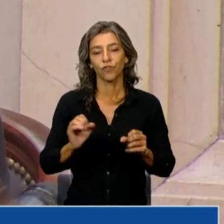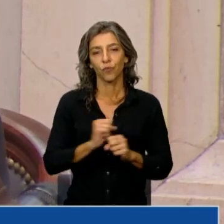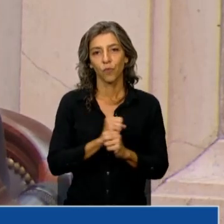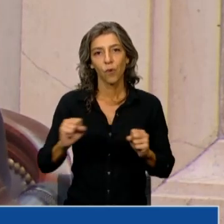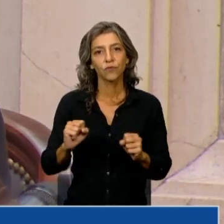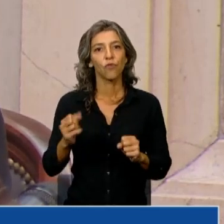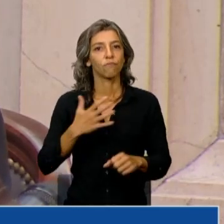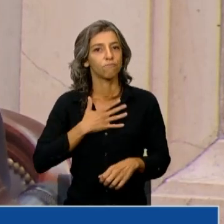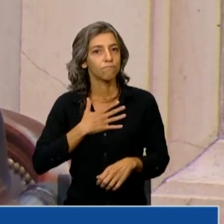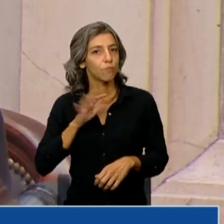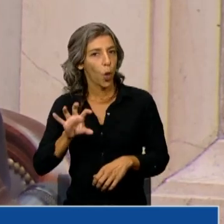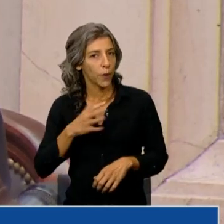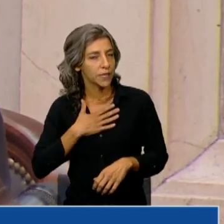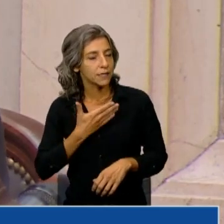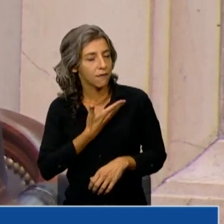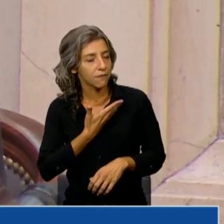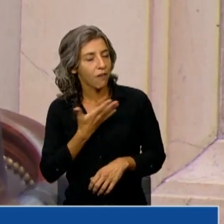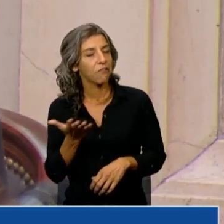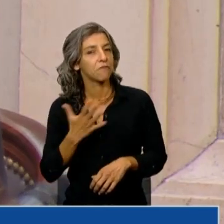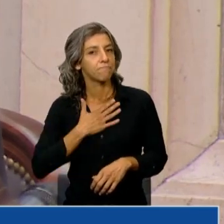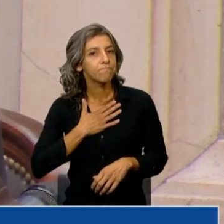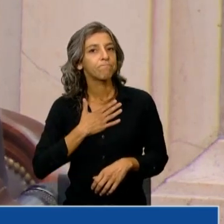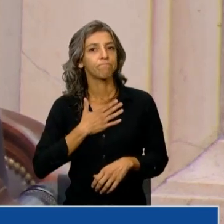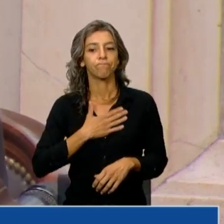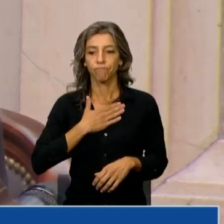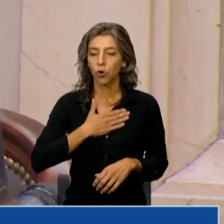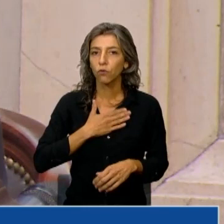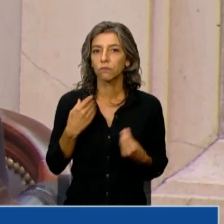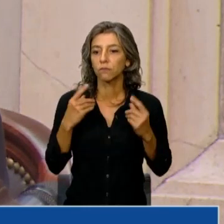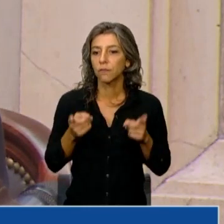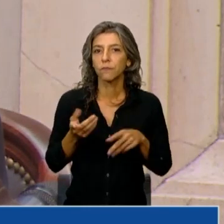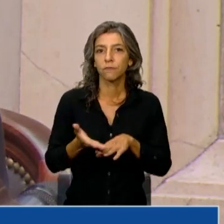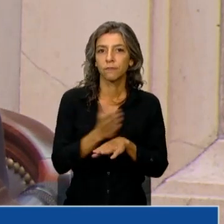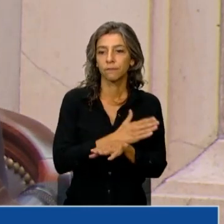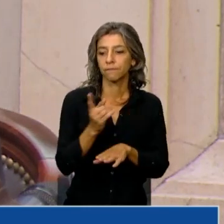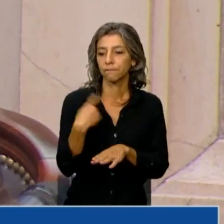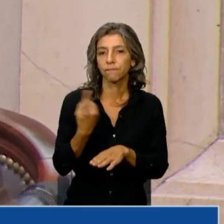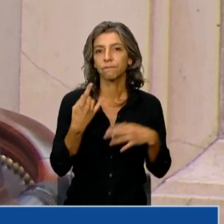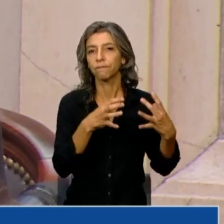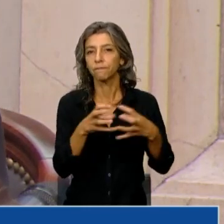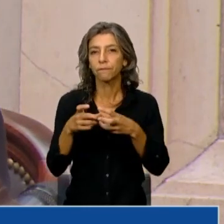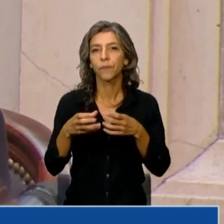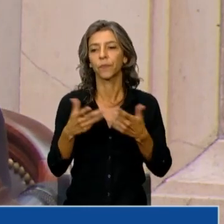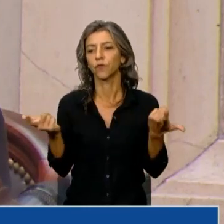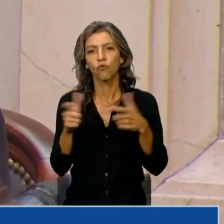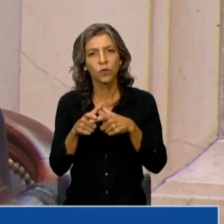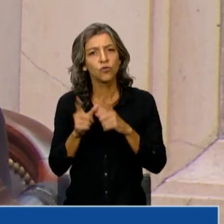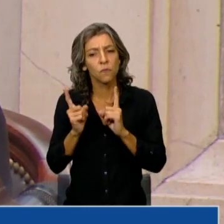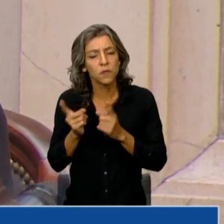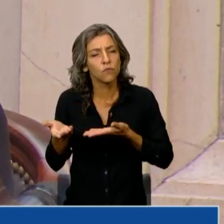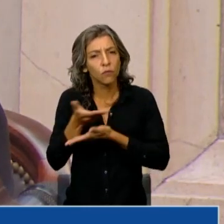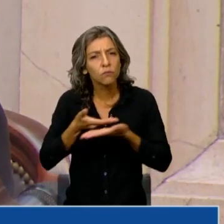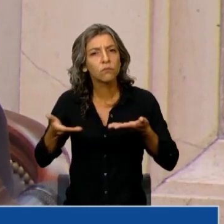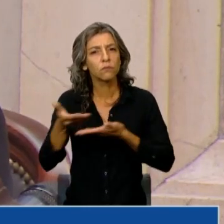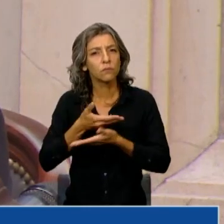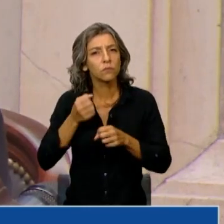mi provincia, la provincia de Santa Fe, celebrar el trabajo parlamentario realizado, el trabajo en comisión, el